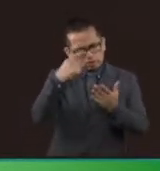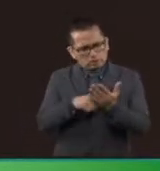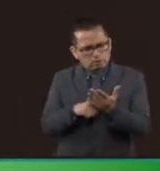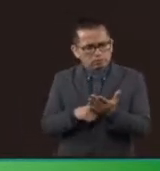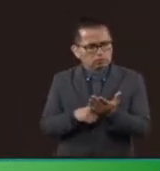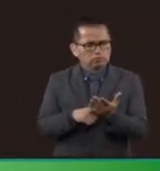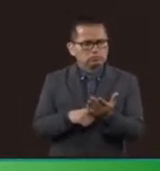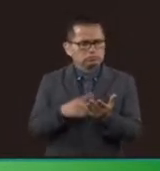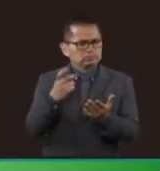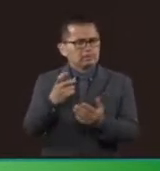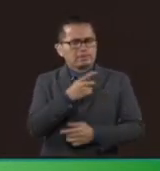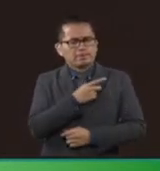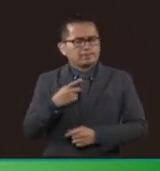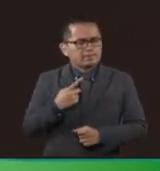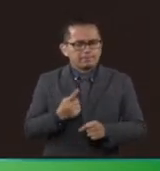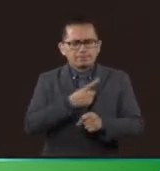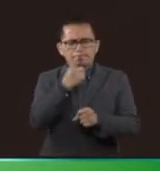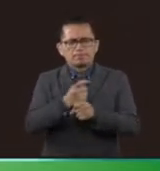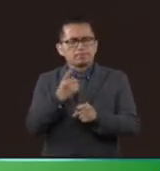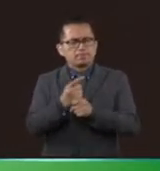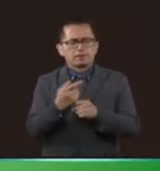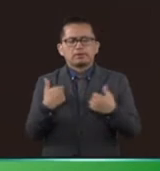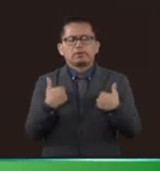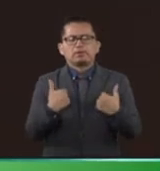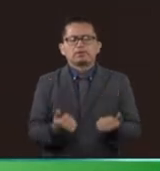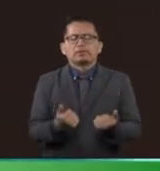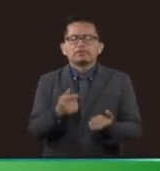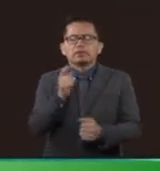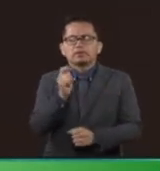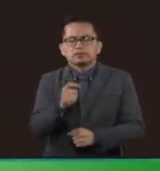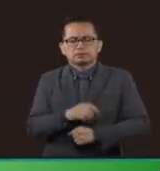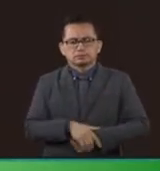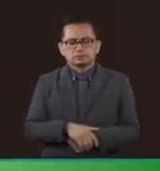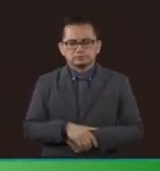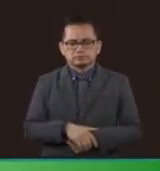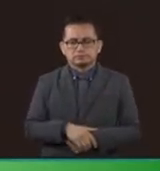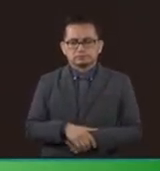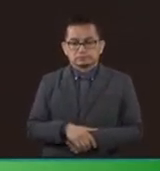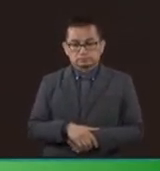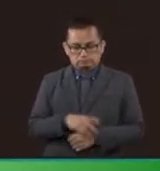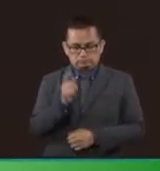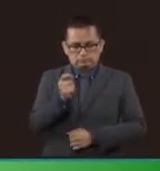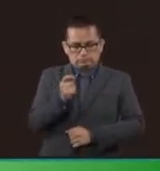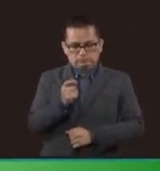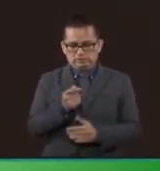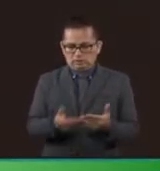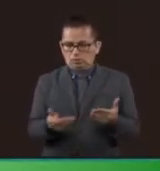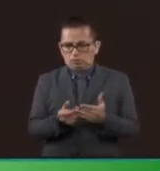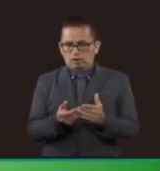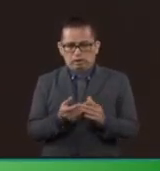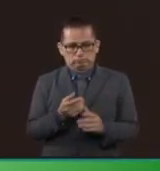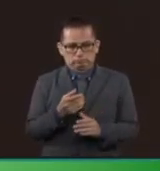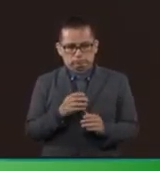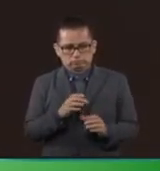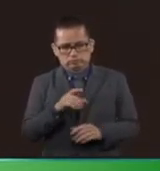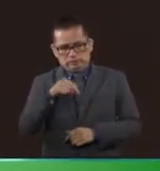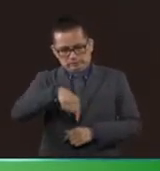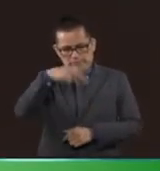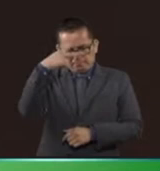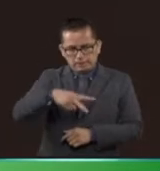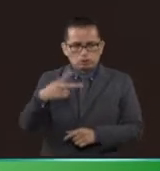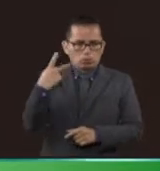lugar que estamos ante la Constitución de una nueva etapa en el sistema político